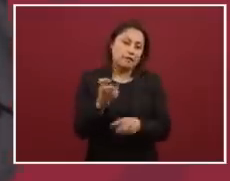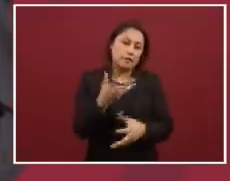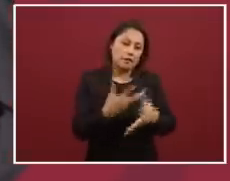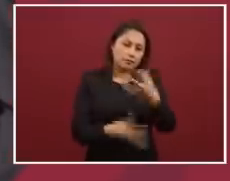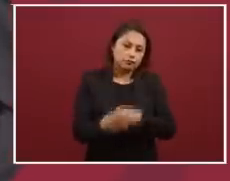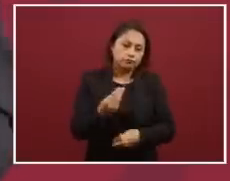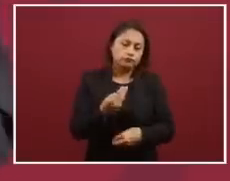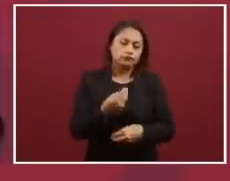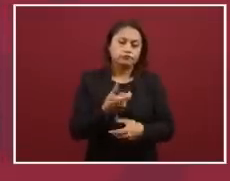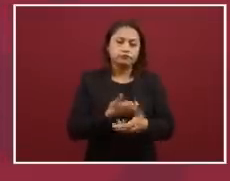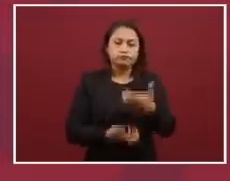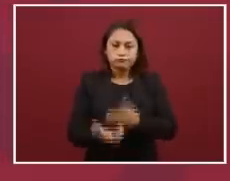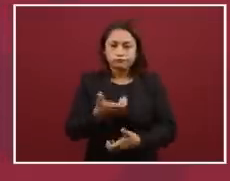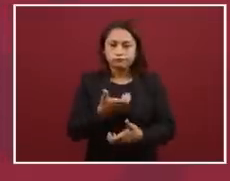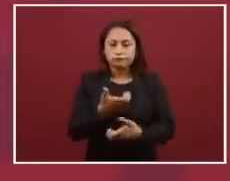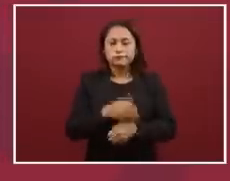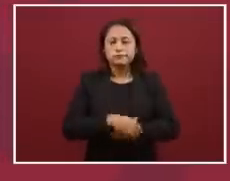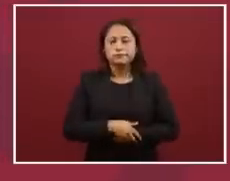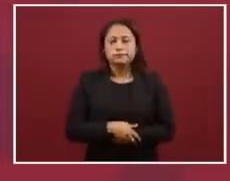podemos